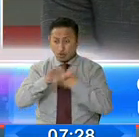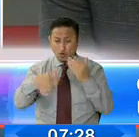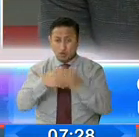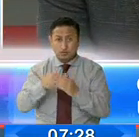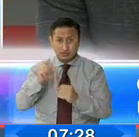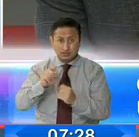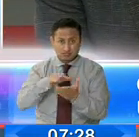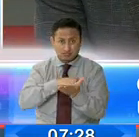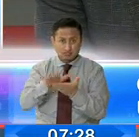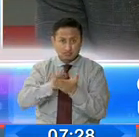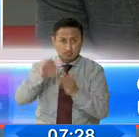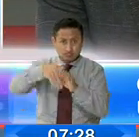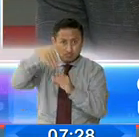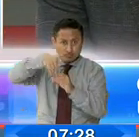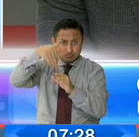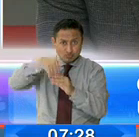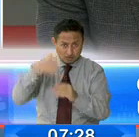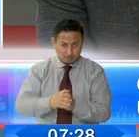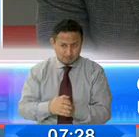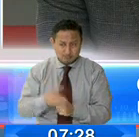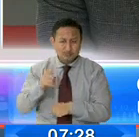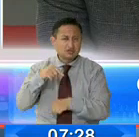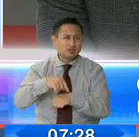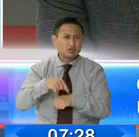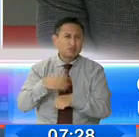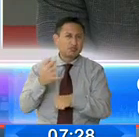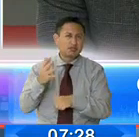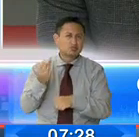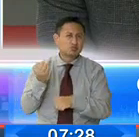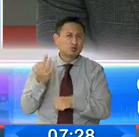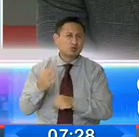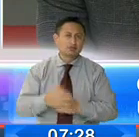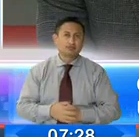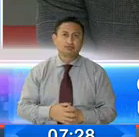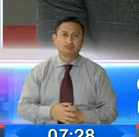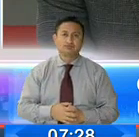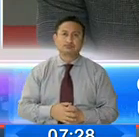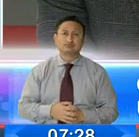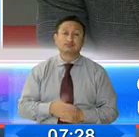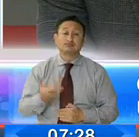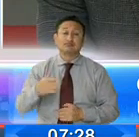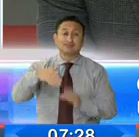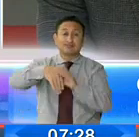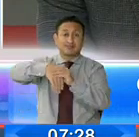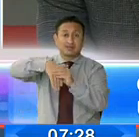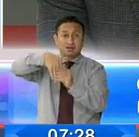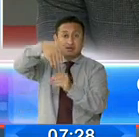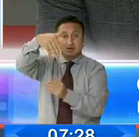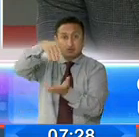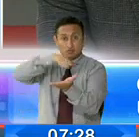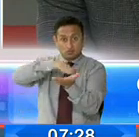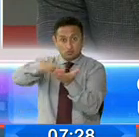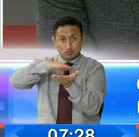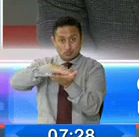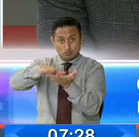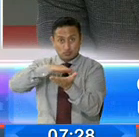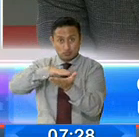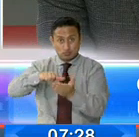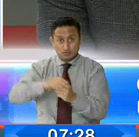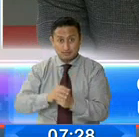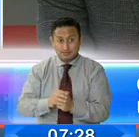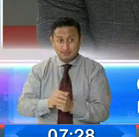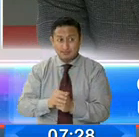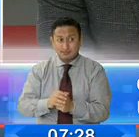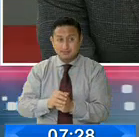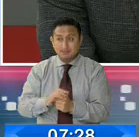debe tener. ¿Qué tiempo demora esto, ingeniero? Bueno, la impresión de papeletas nosotros teníamos previsto